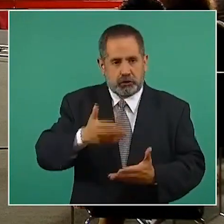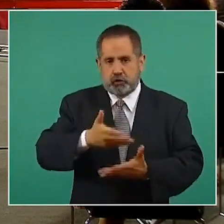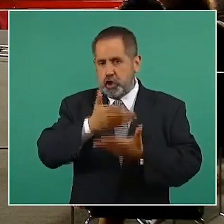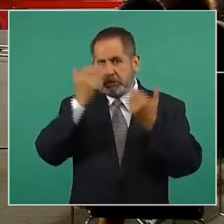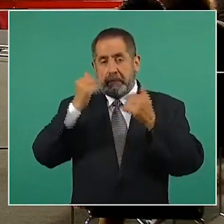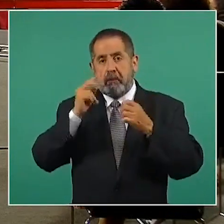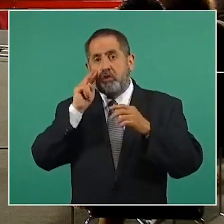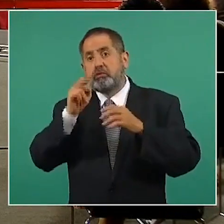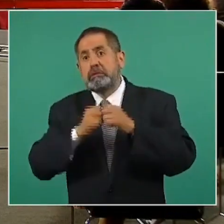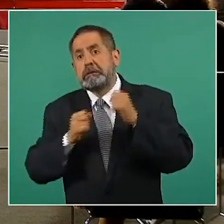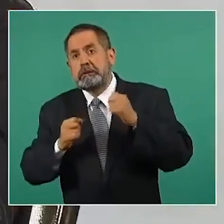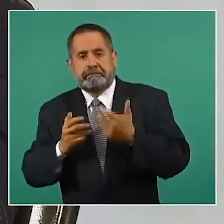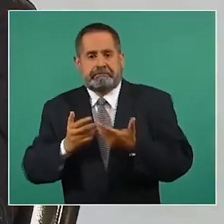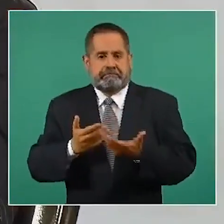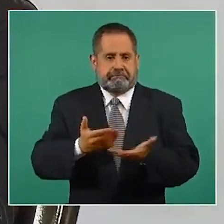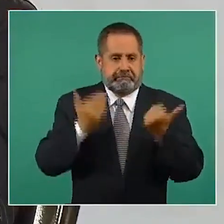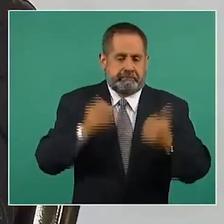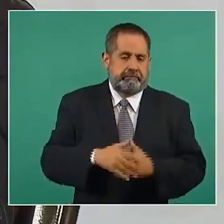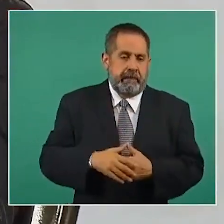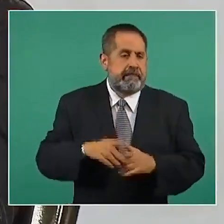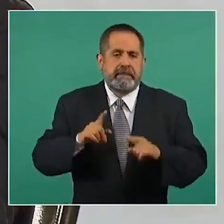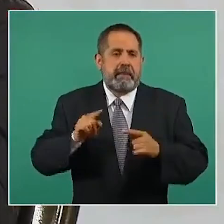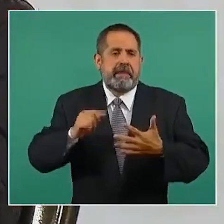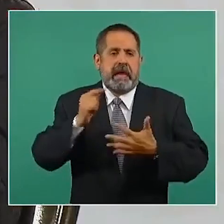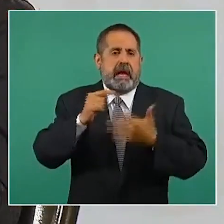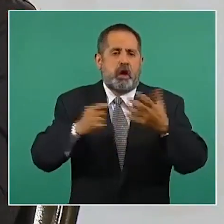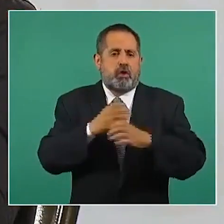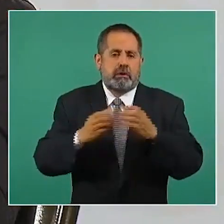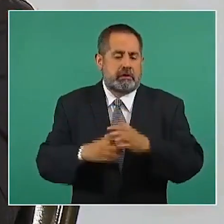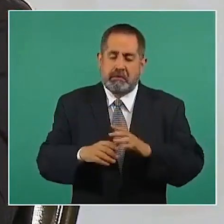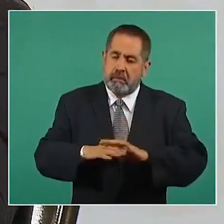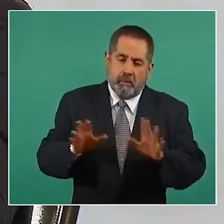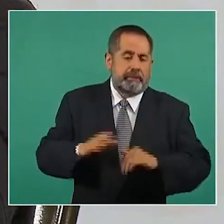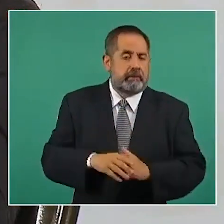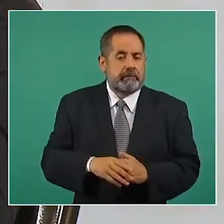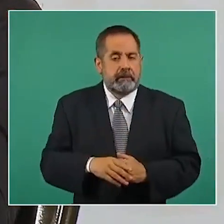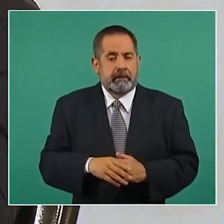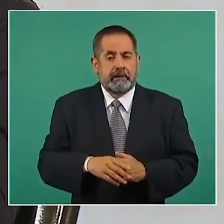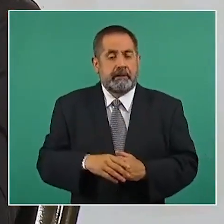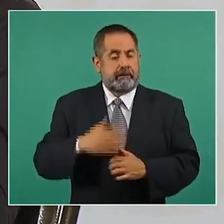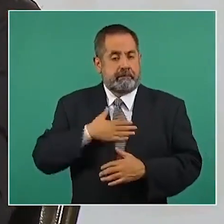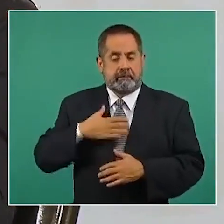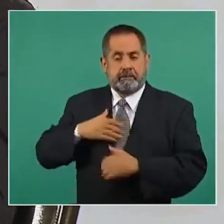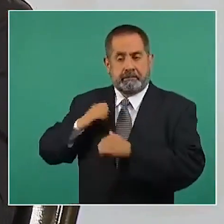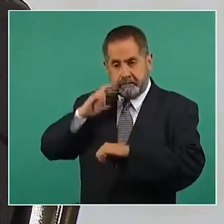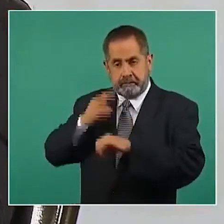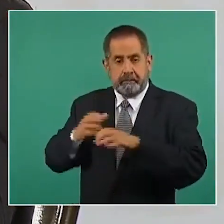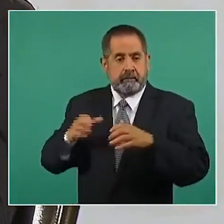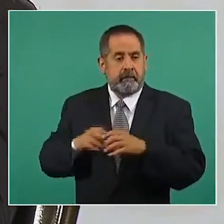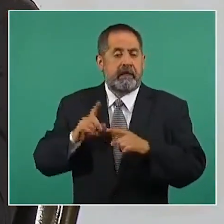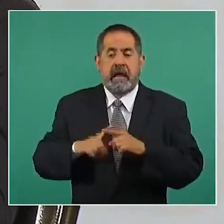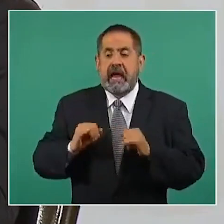como lo he manifestado y depende de otros factores también. En el caso concreto de SINSAE, el Instituto